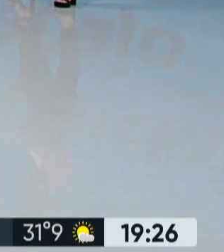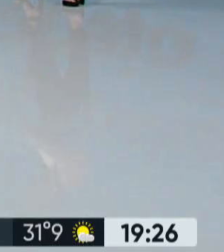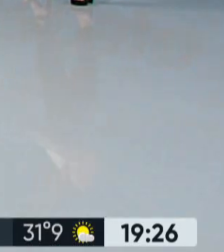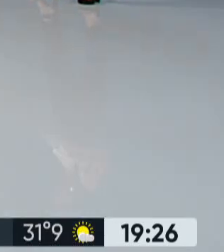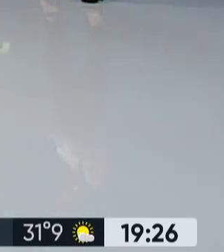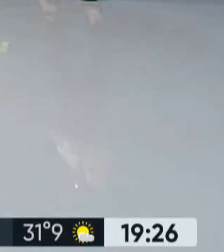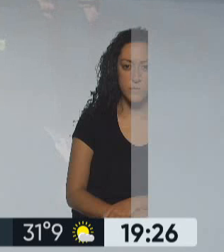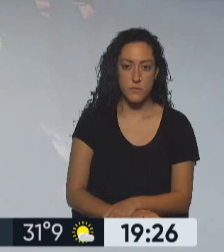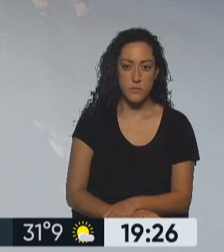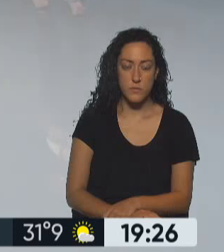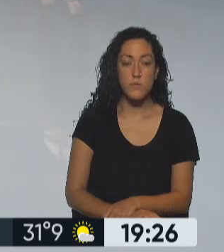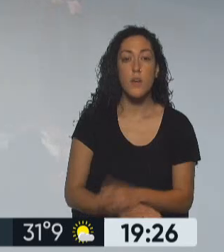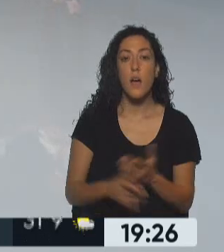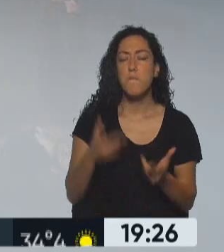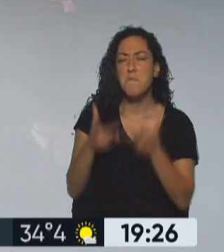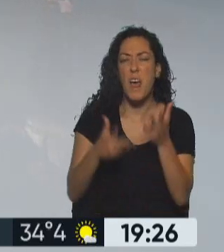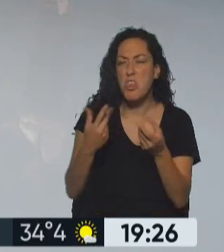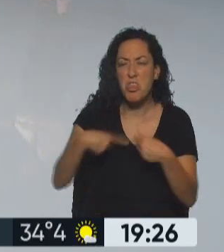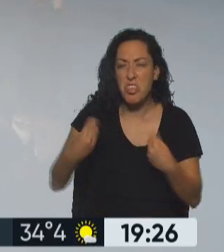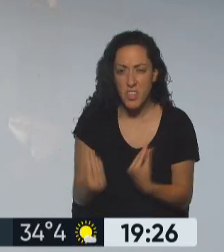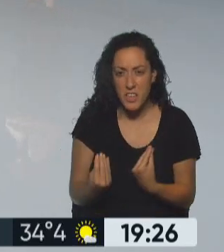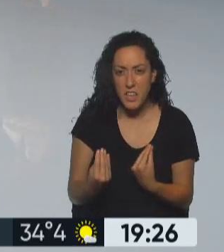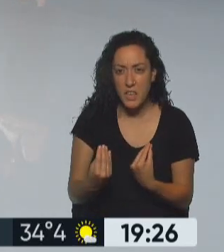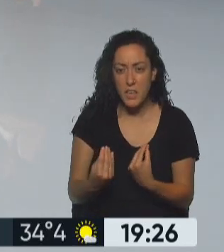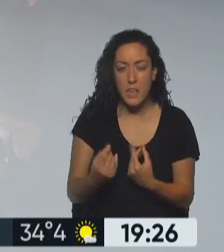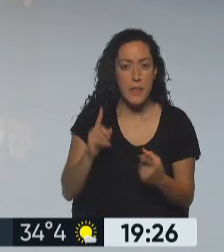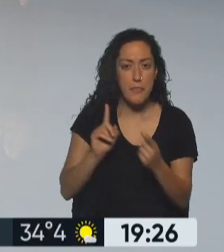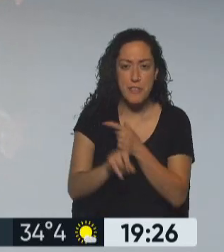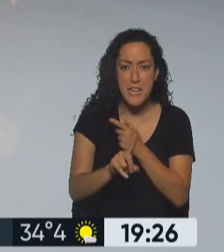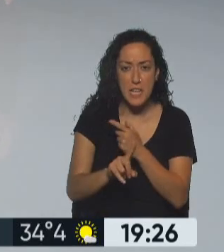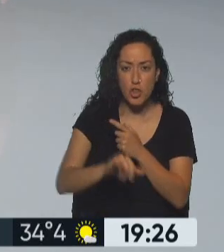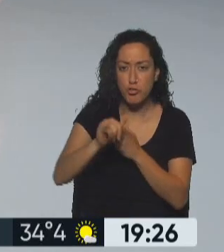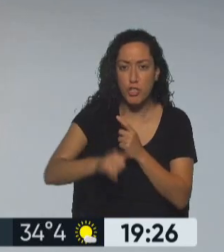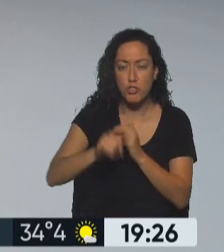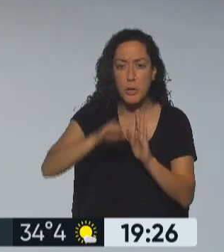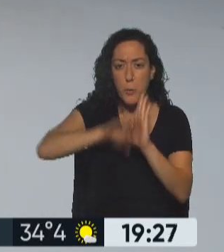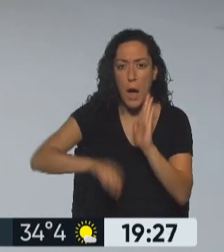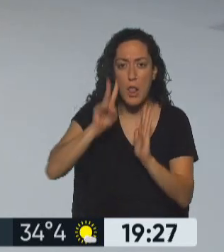Horacio. ¿De qué se trata? ¿De qué estamos hablando? Bueno, baja inmediata y definitiva de